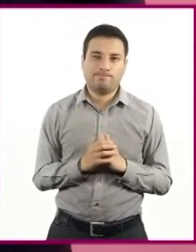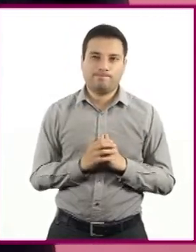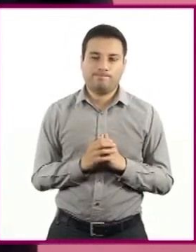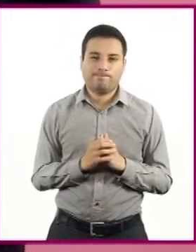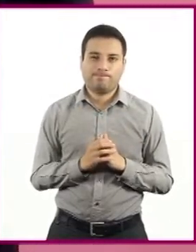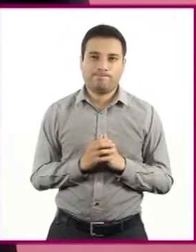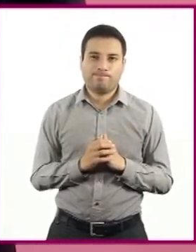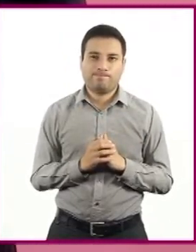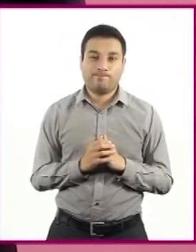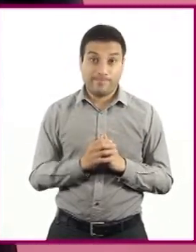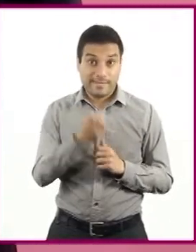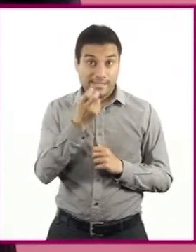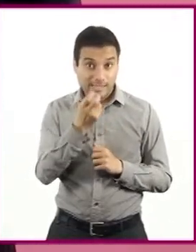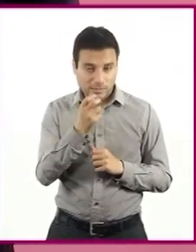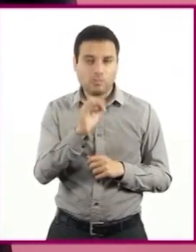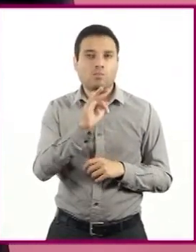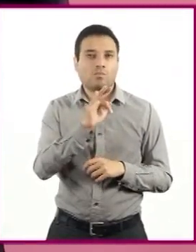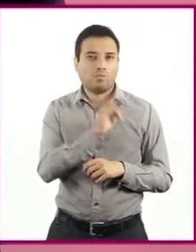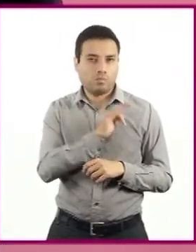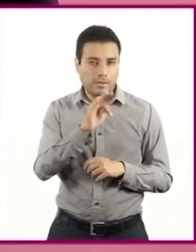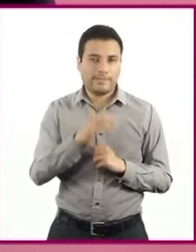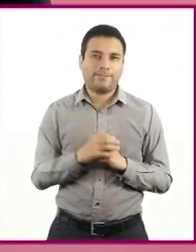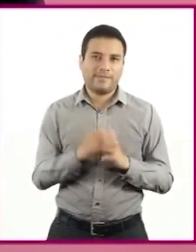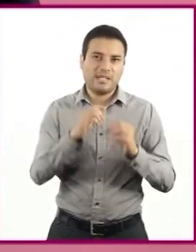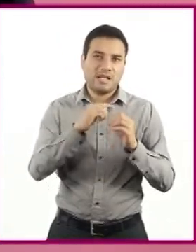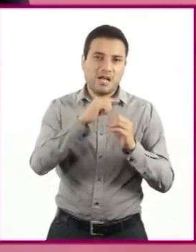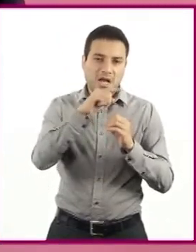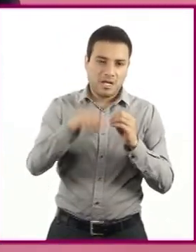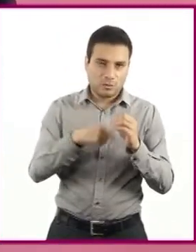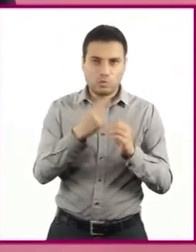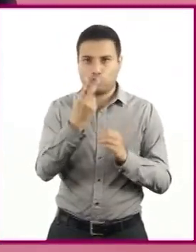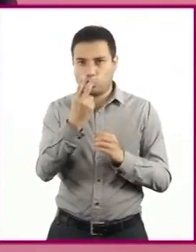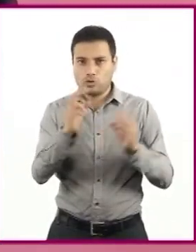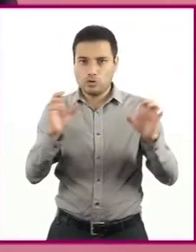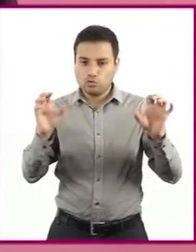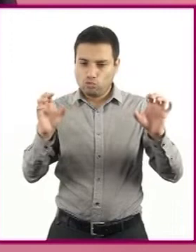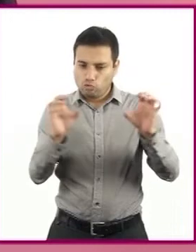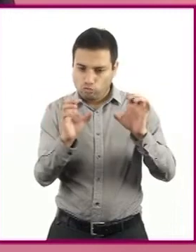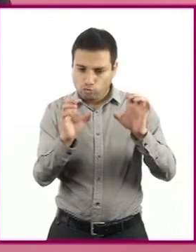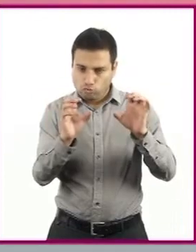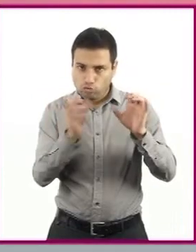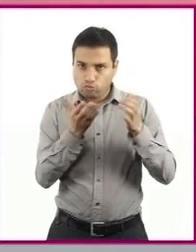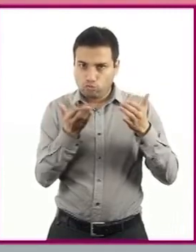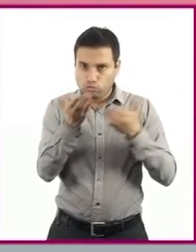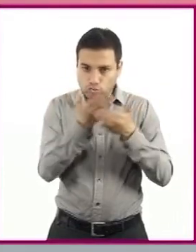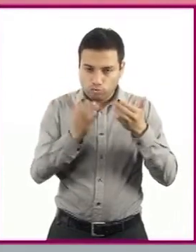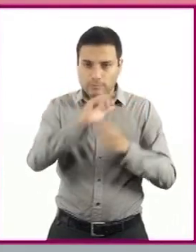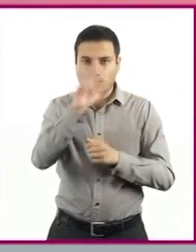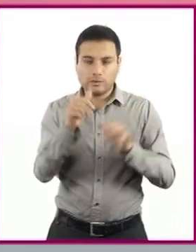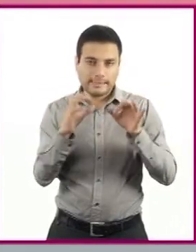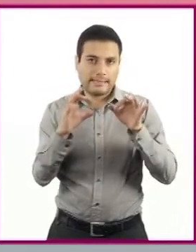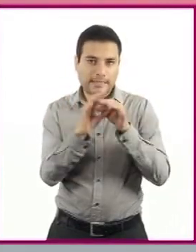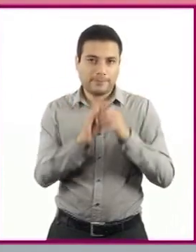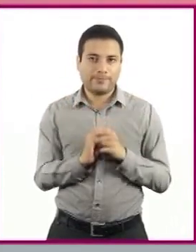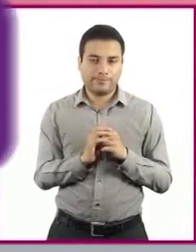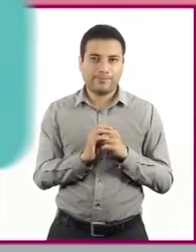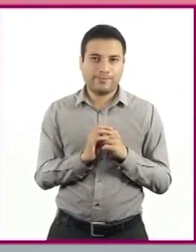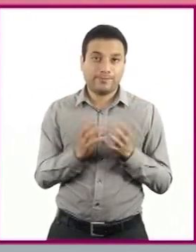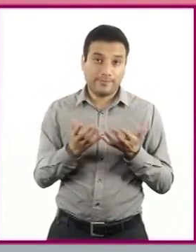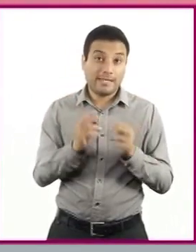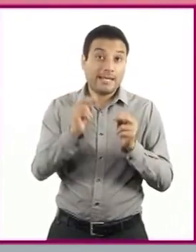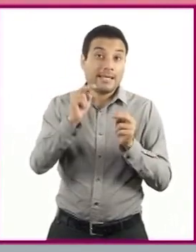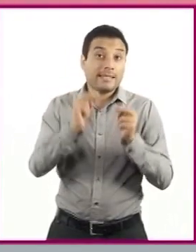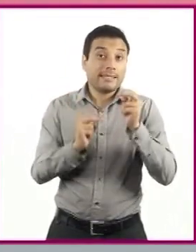los responsables de la interacción entre átomos para la formación de enlaces. Los electrones en las capas o